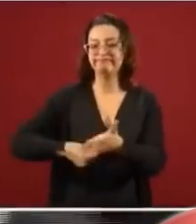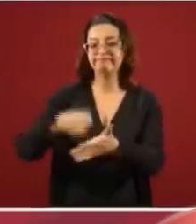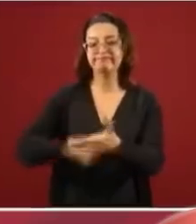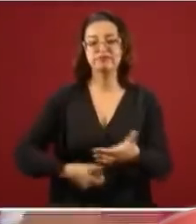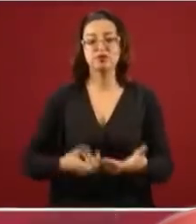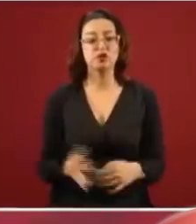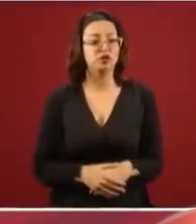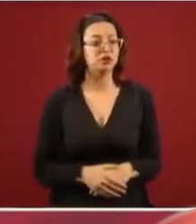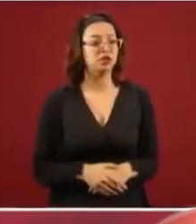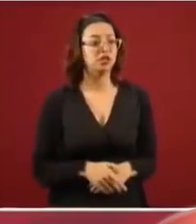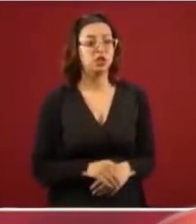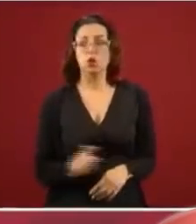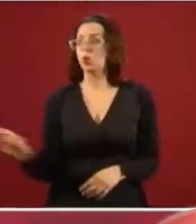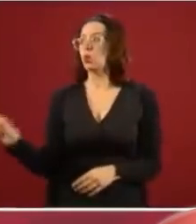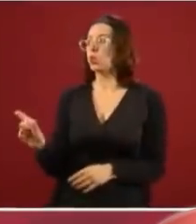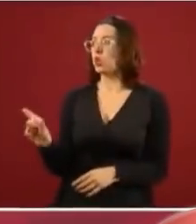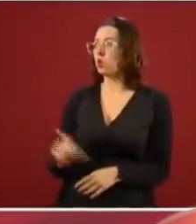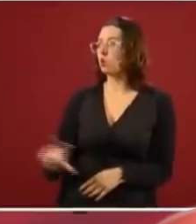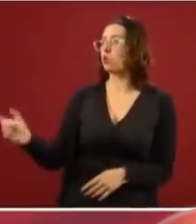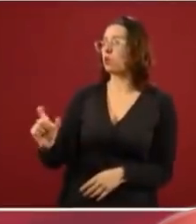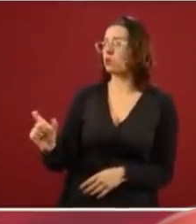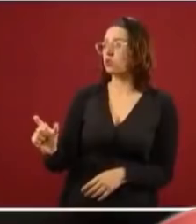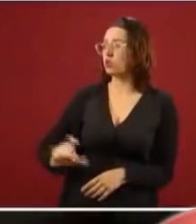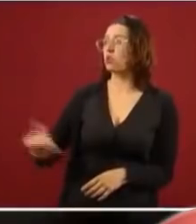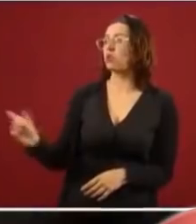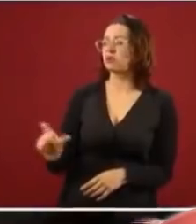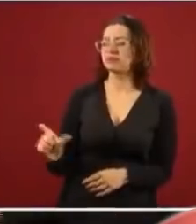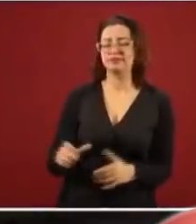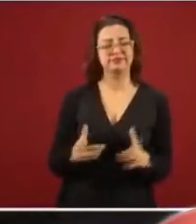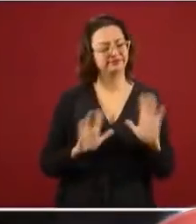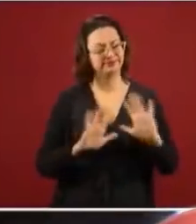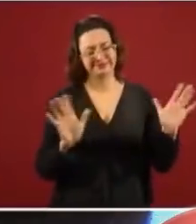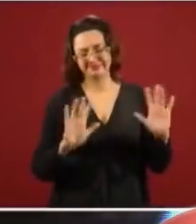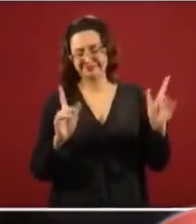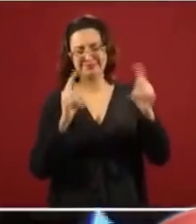y cuándo se van a ver resultados.